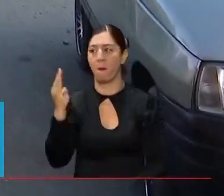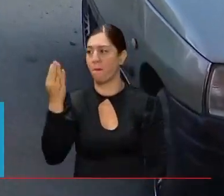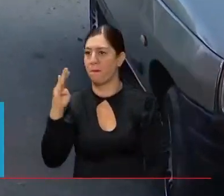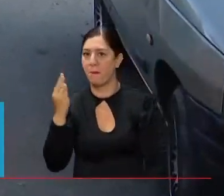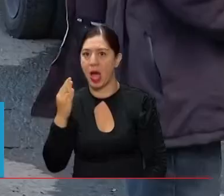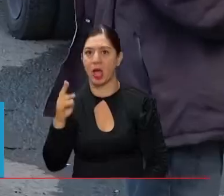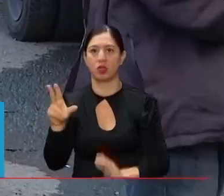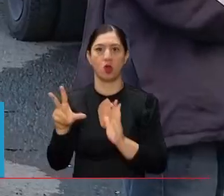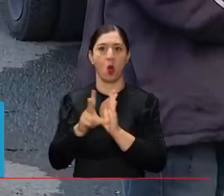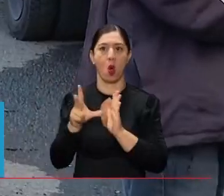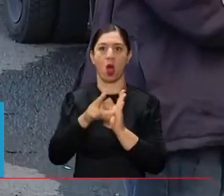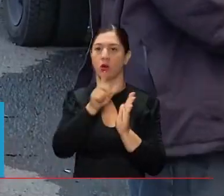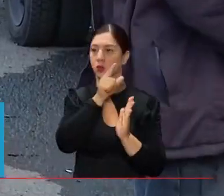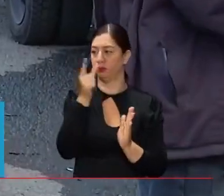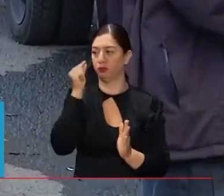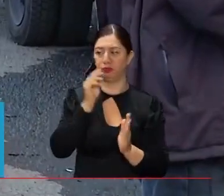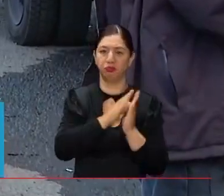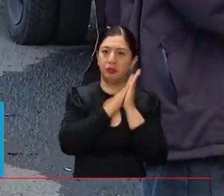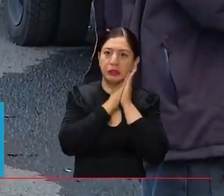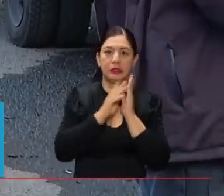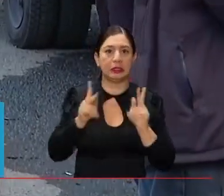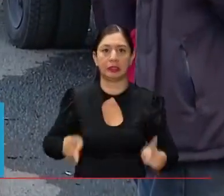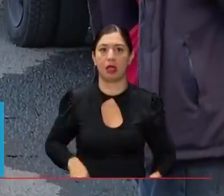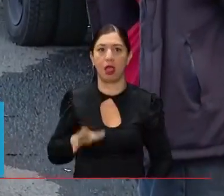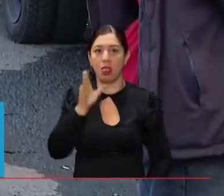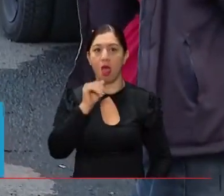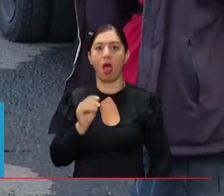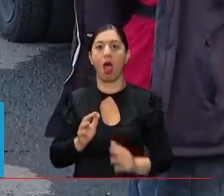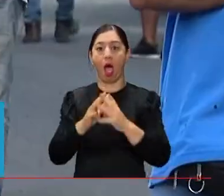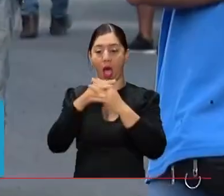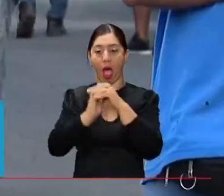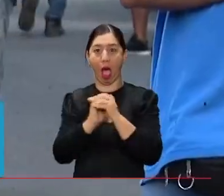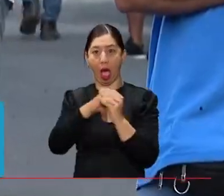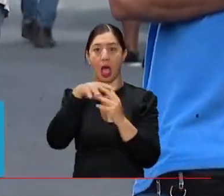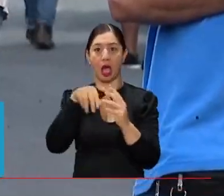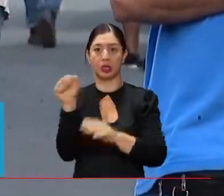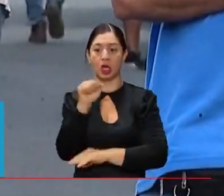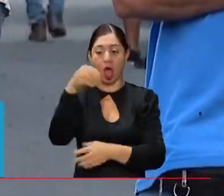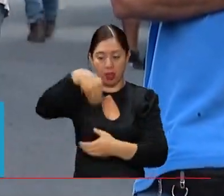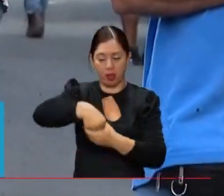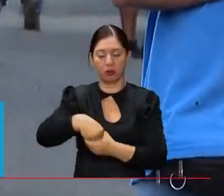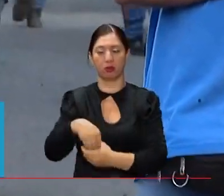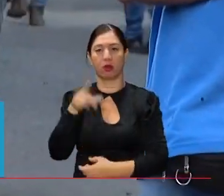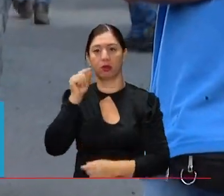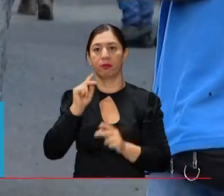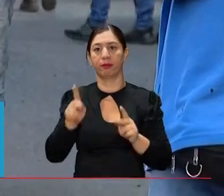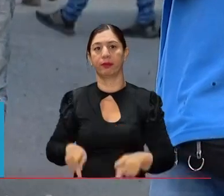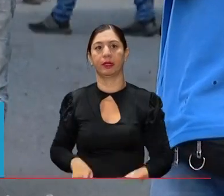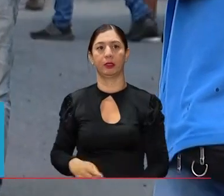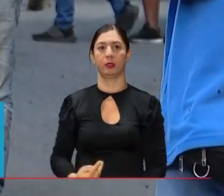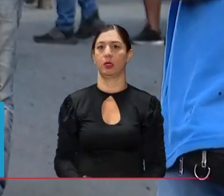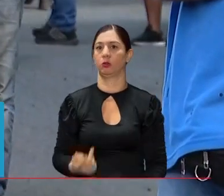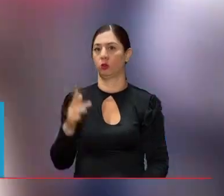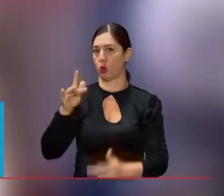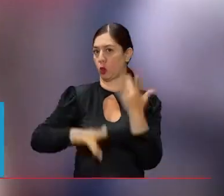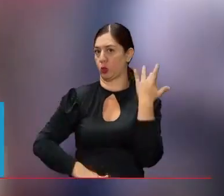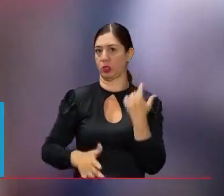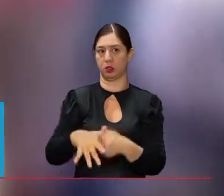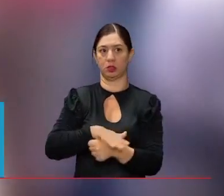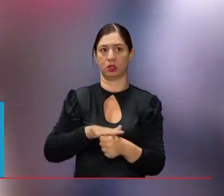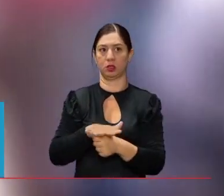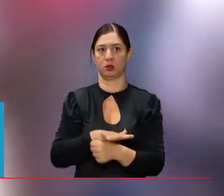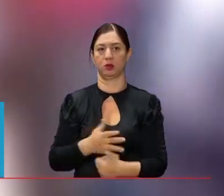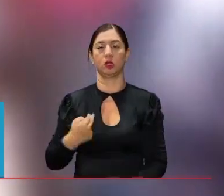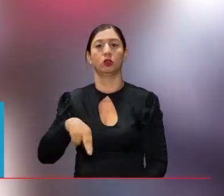de reparador descanso. Duermen en las cabinas de los carros y sienten que coloquialmente no tienen velas en este entierro. Nosotros